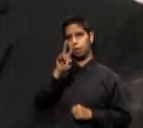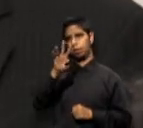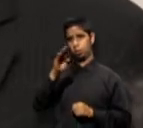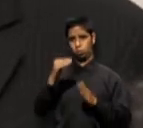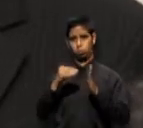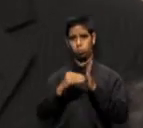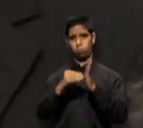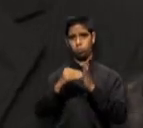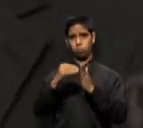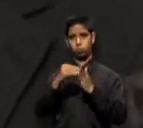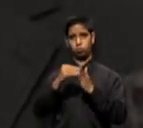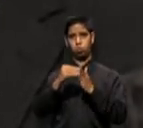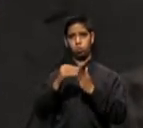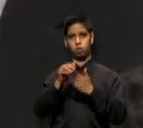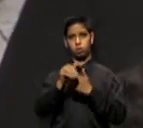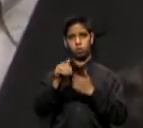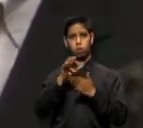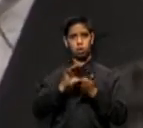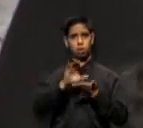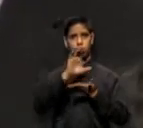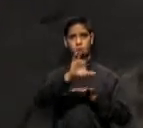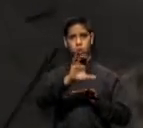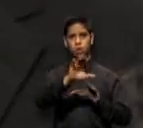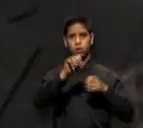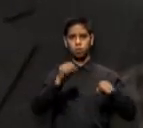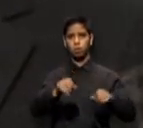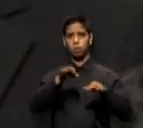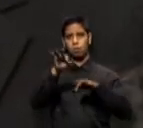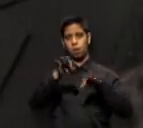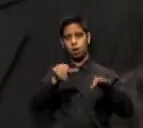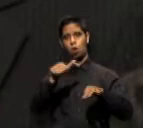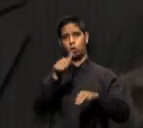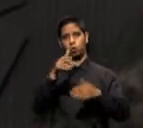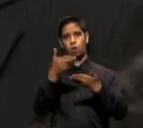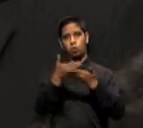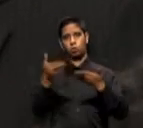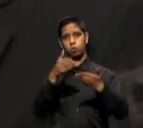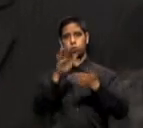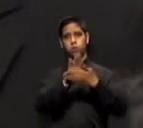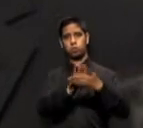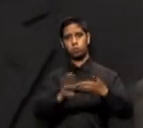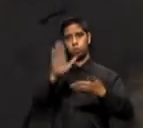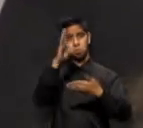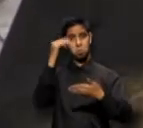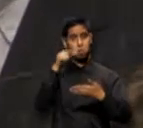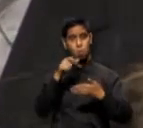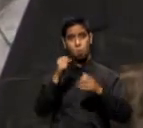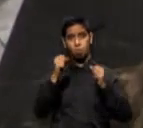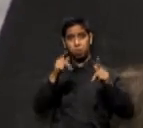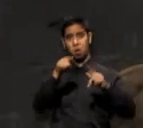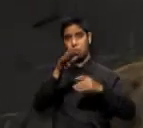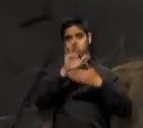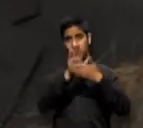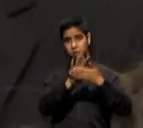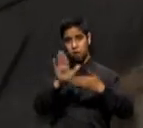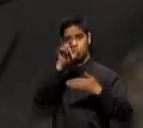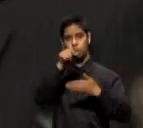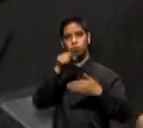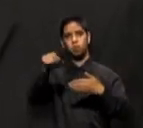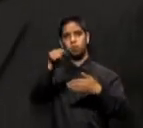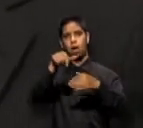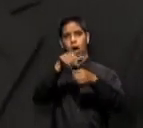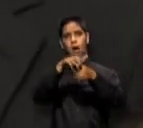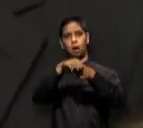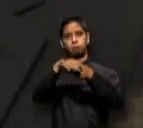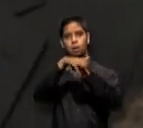que se pueden justificar administrativamente en otras áreas de la universidad? ¿Por qué no se le dio oportunidad a esos profesores para que fuesen a esas áreas a trabajar? No lo